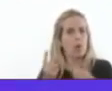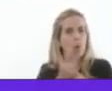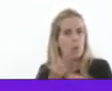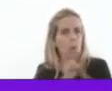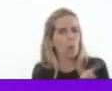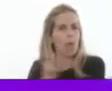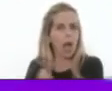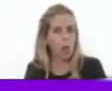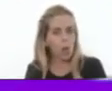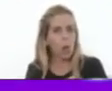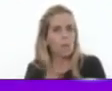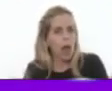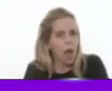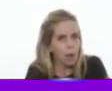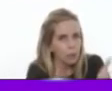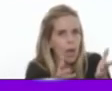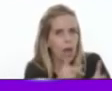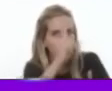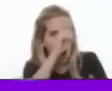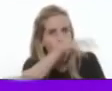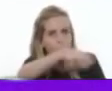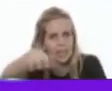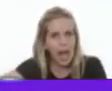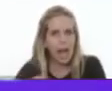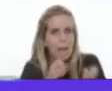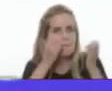salud. Supimos conseguir un incremento del